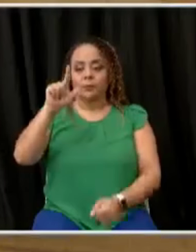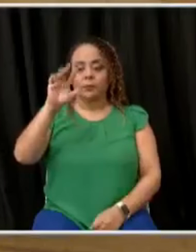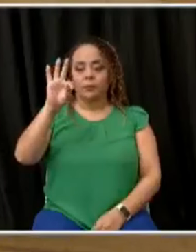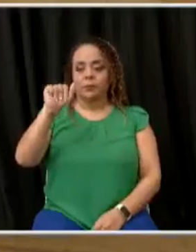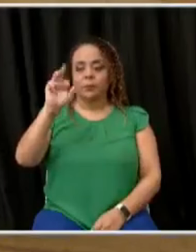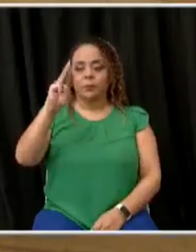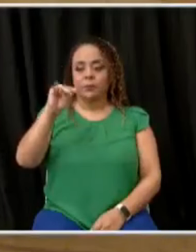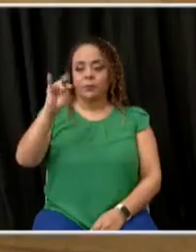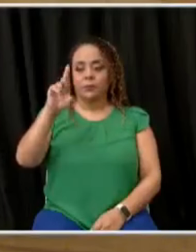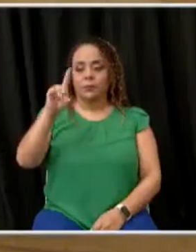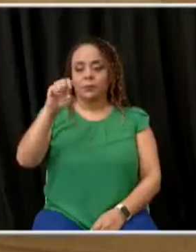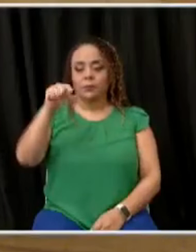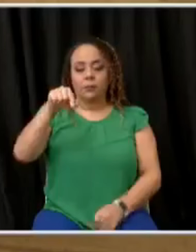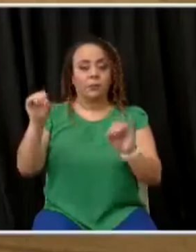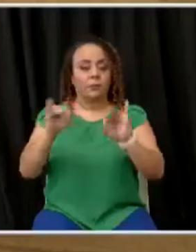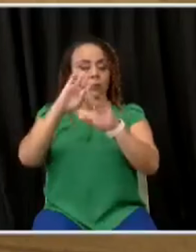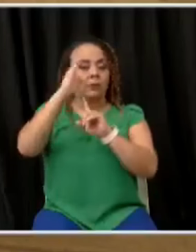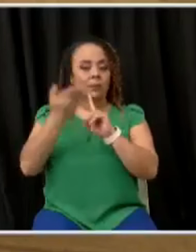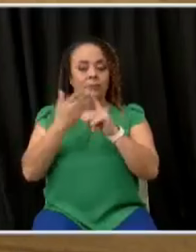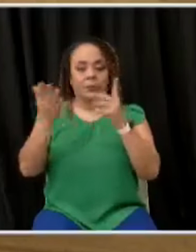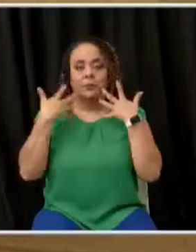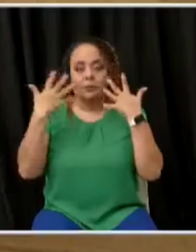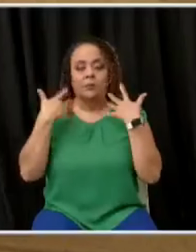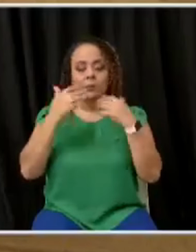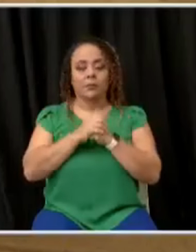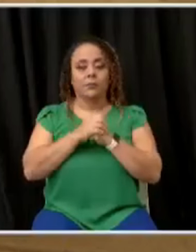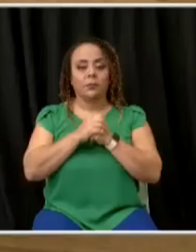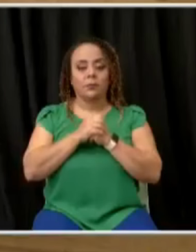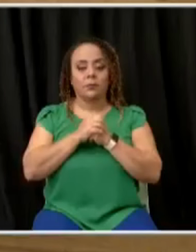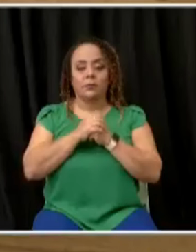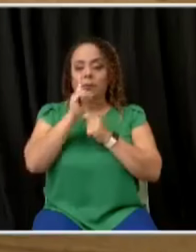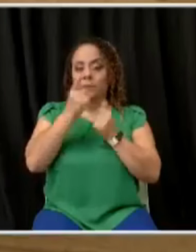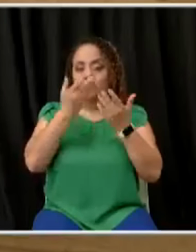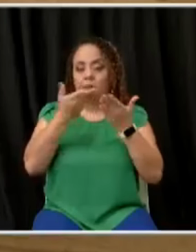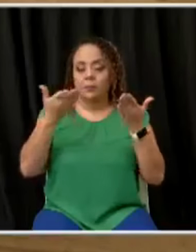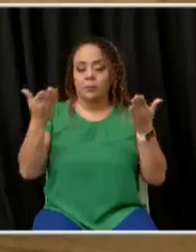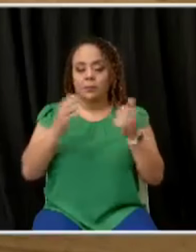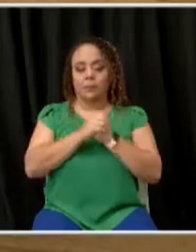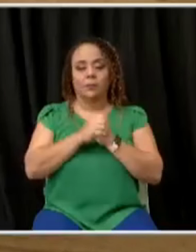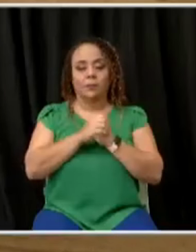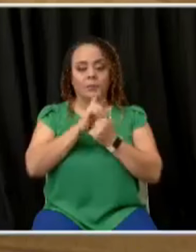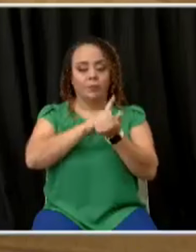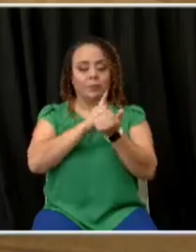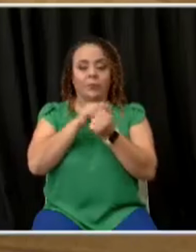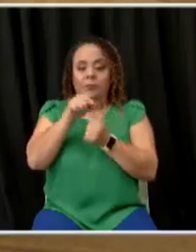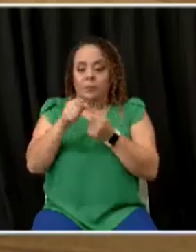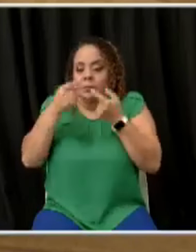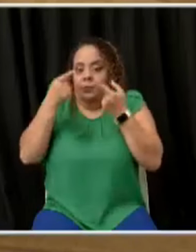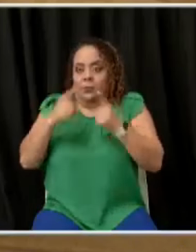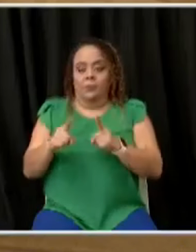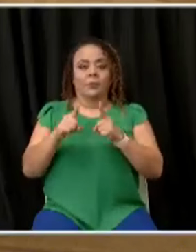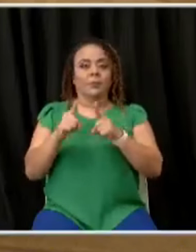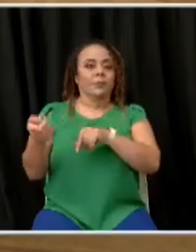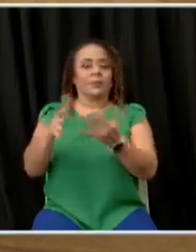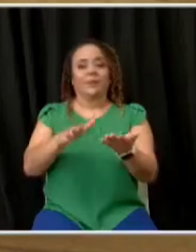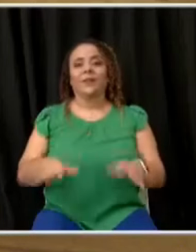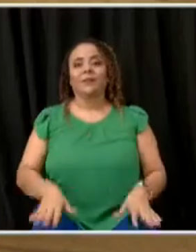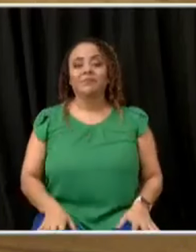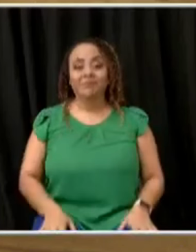mañana. El golpe de calor, amigos y amigas, es una emergencia. Esto le puede causar la muerte.